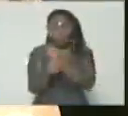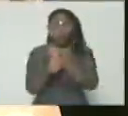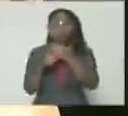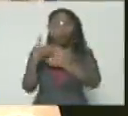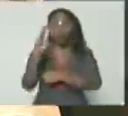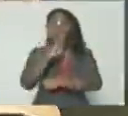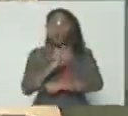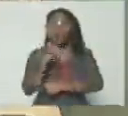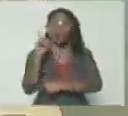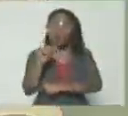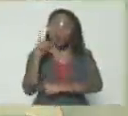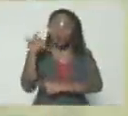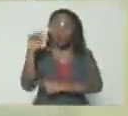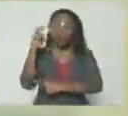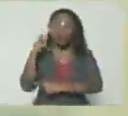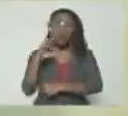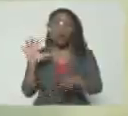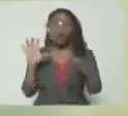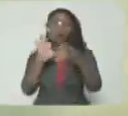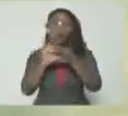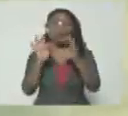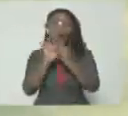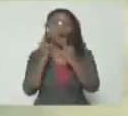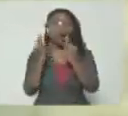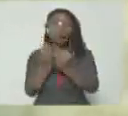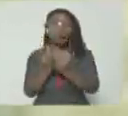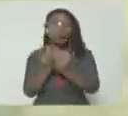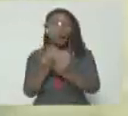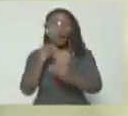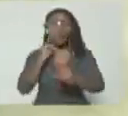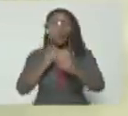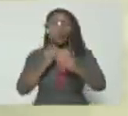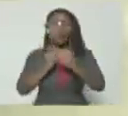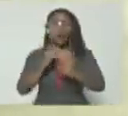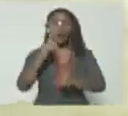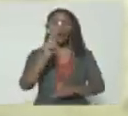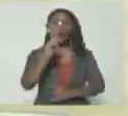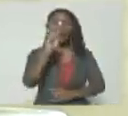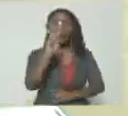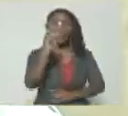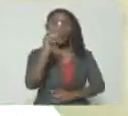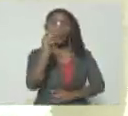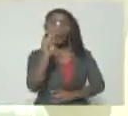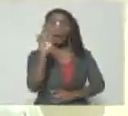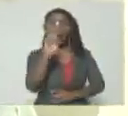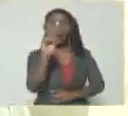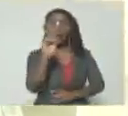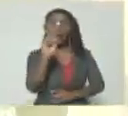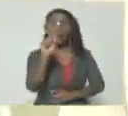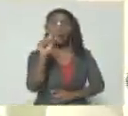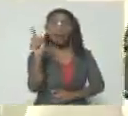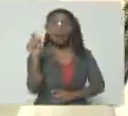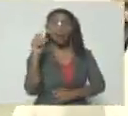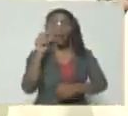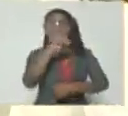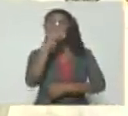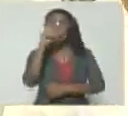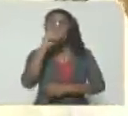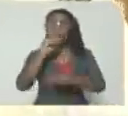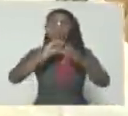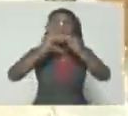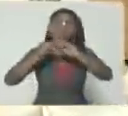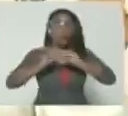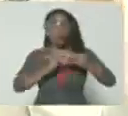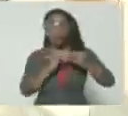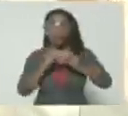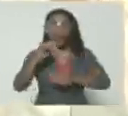cacao. Hicimos alianzas con una familia de apellido Tuna Rosa, que tienen más de 100 años en esta elaboración de chocolate,